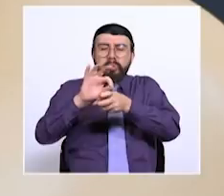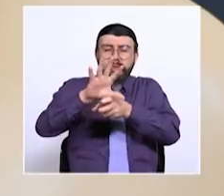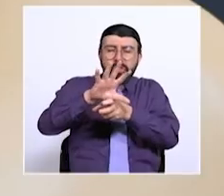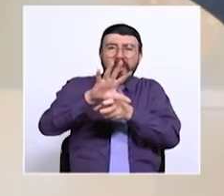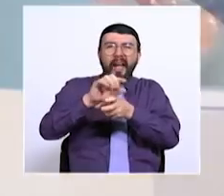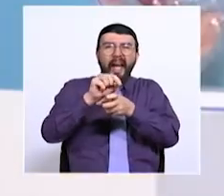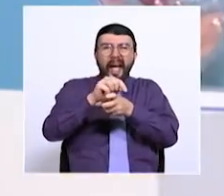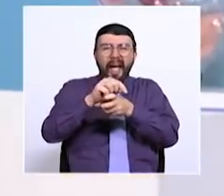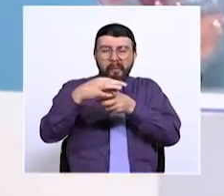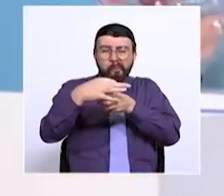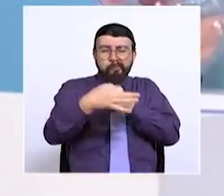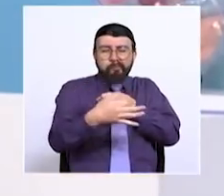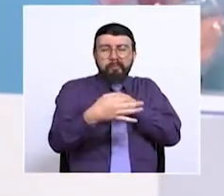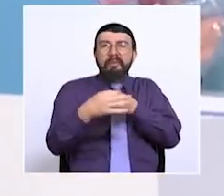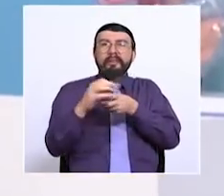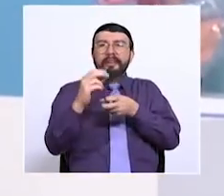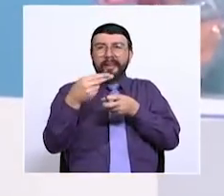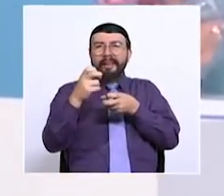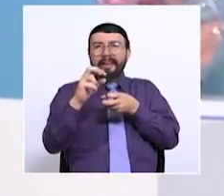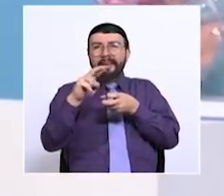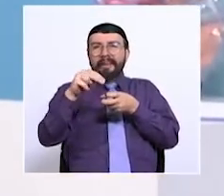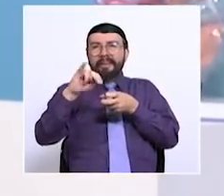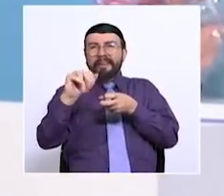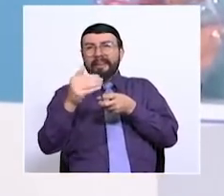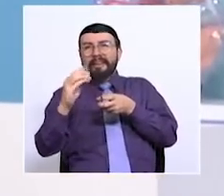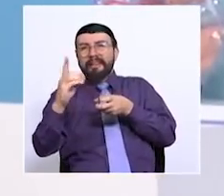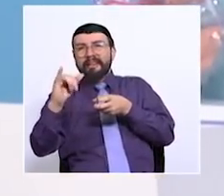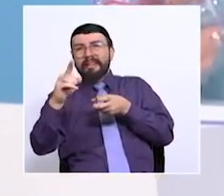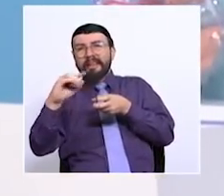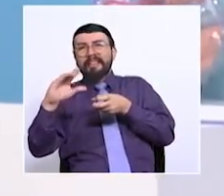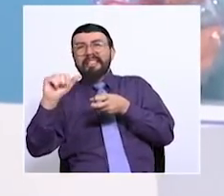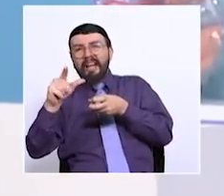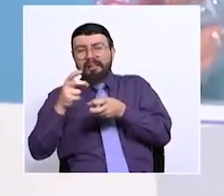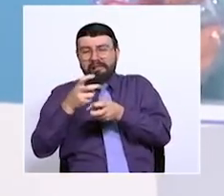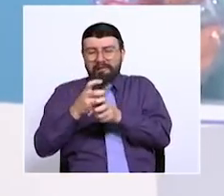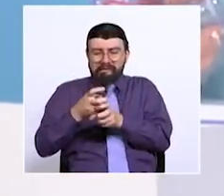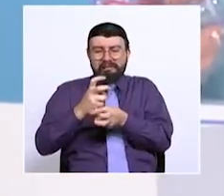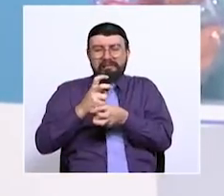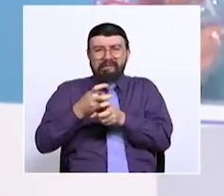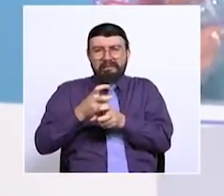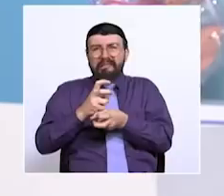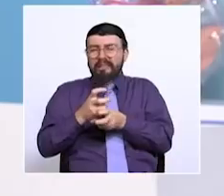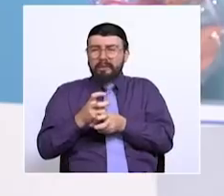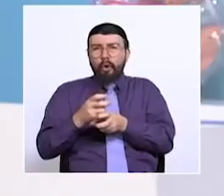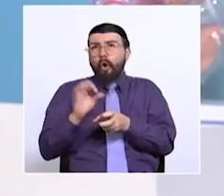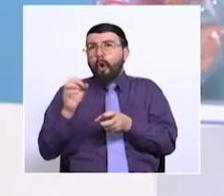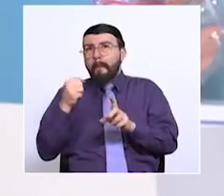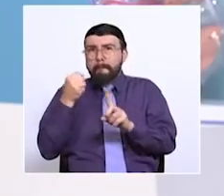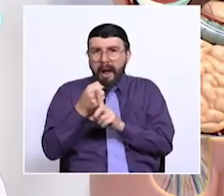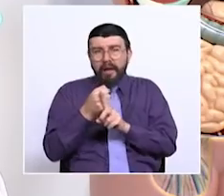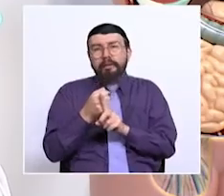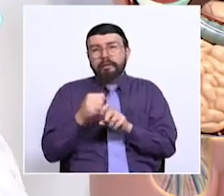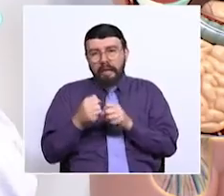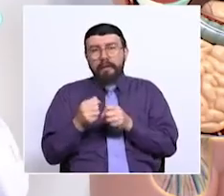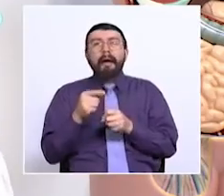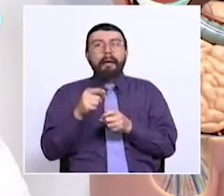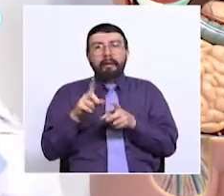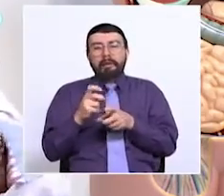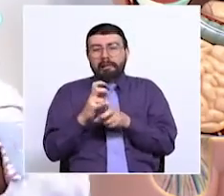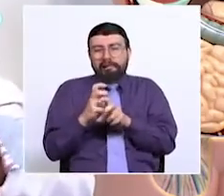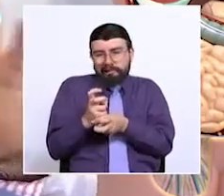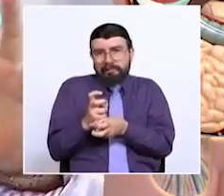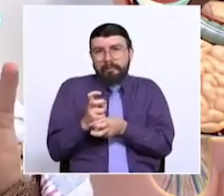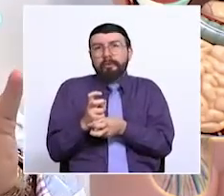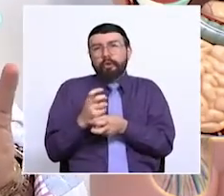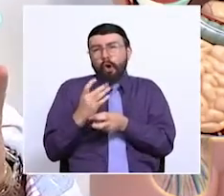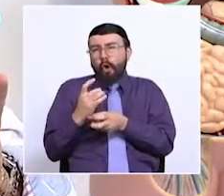discales. Puede ser por eso o por traumatismos mecánicos. Bueno, vamos a ir a este corte de comerciales, vamos a